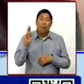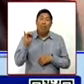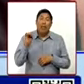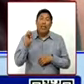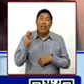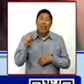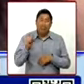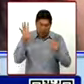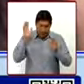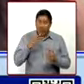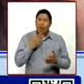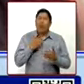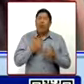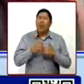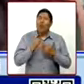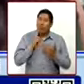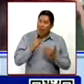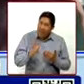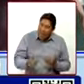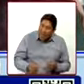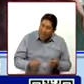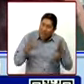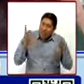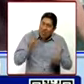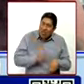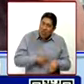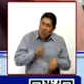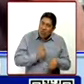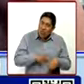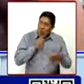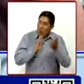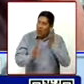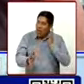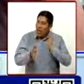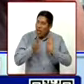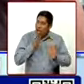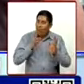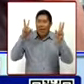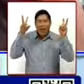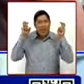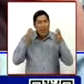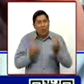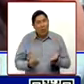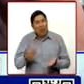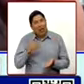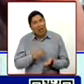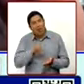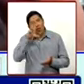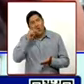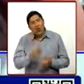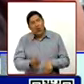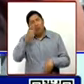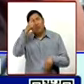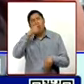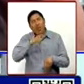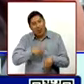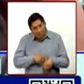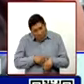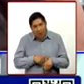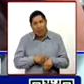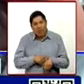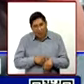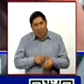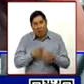marinés Qué gusto volver a hablar contigo y volver a tocar este tema nuevamente No es cierto No es la primera vez que hablamos de